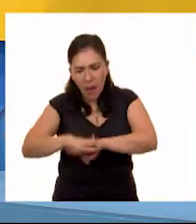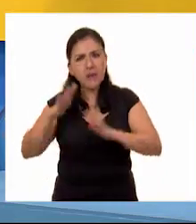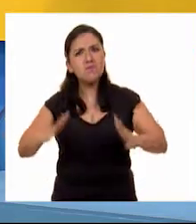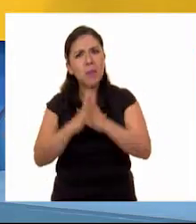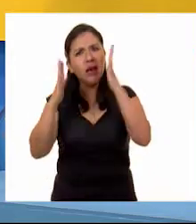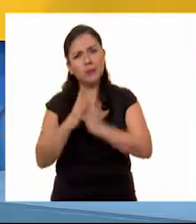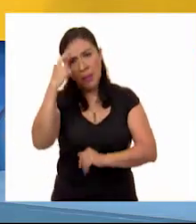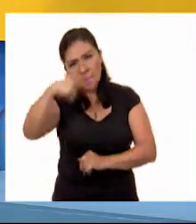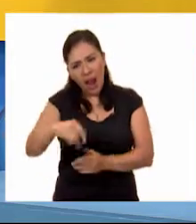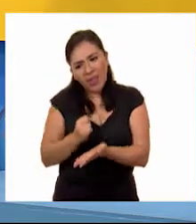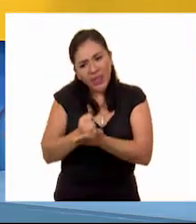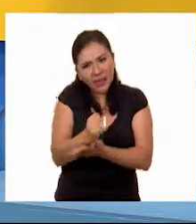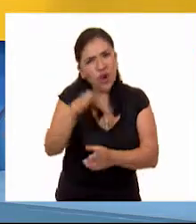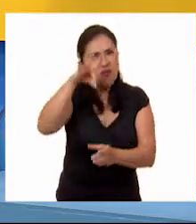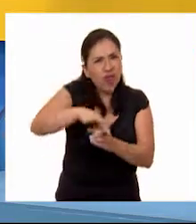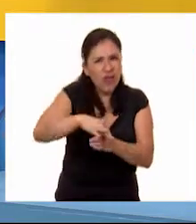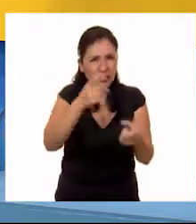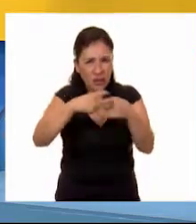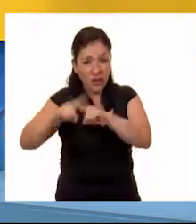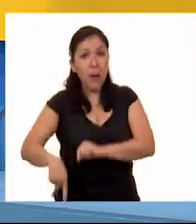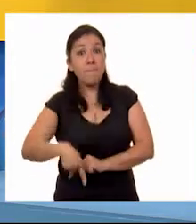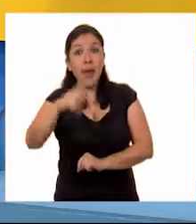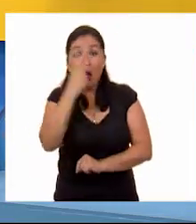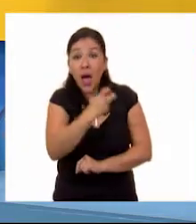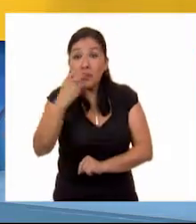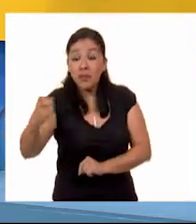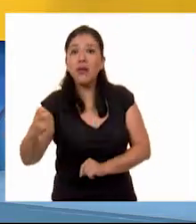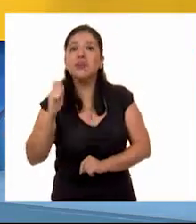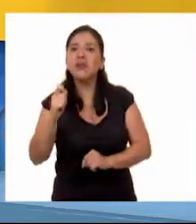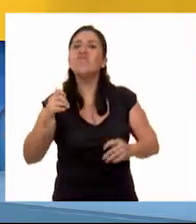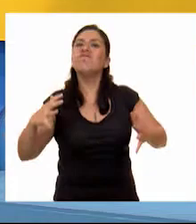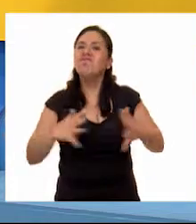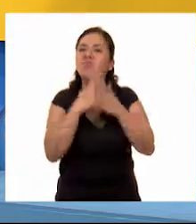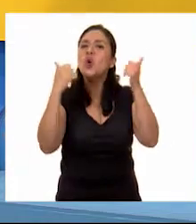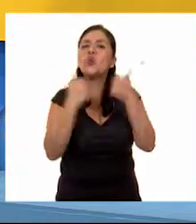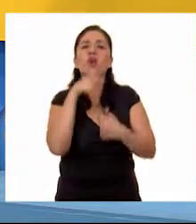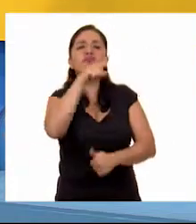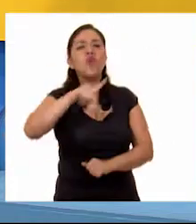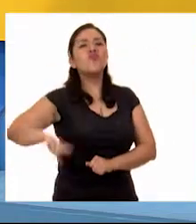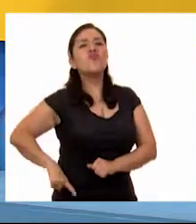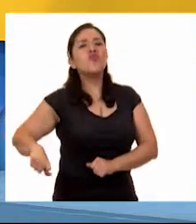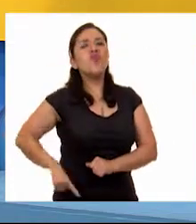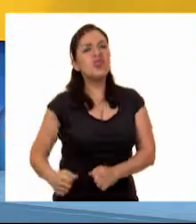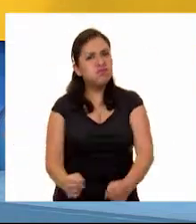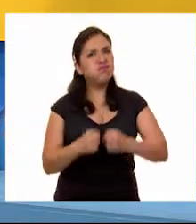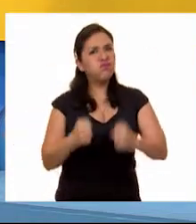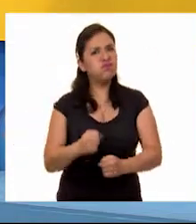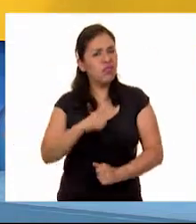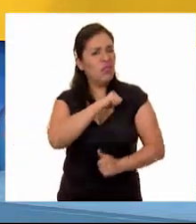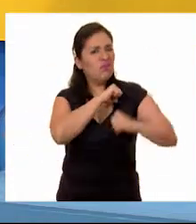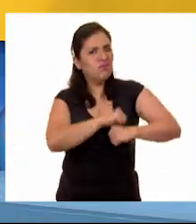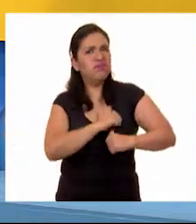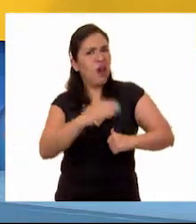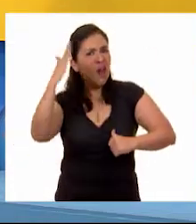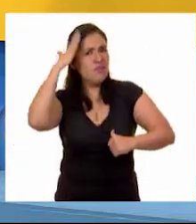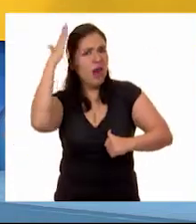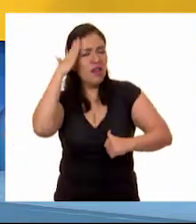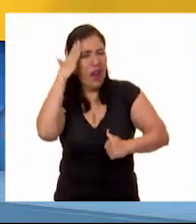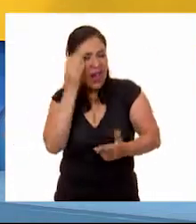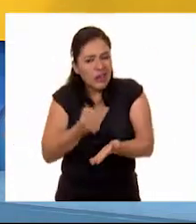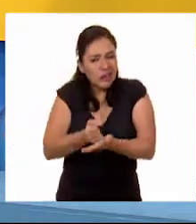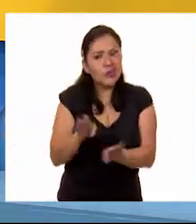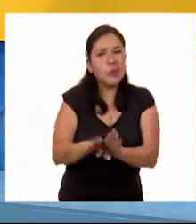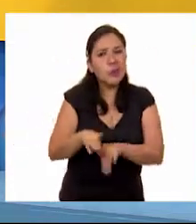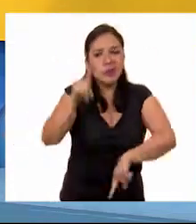de decisiones. Pero estos movimientos se enfrentaron con un Estado mexicano que era muy autoritario y que hizo lo posible